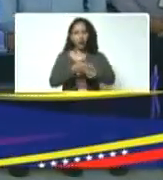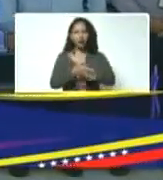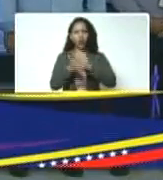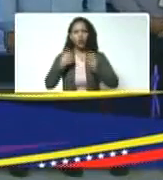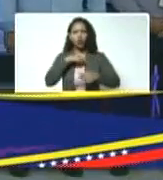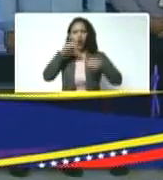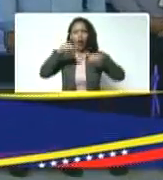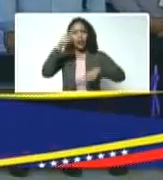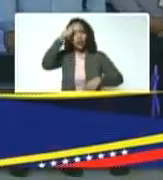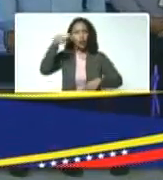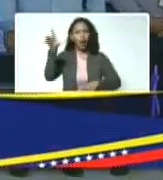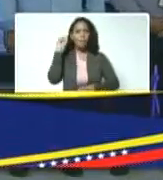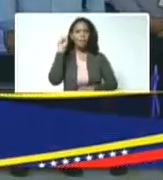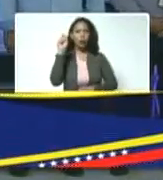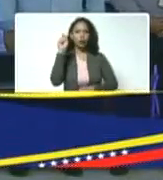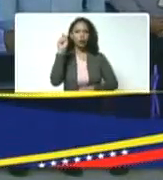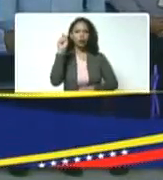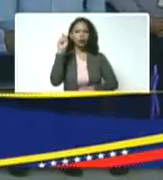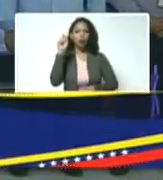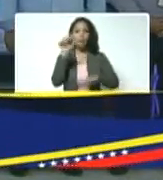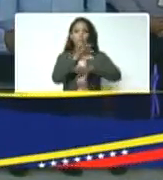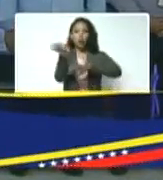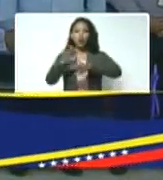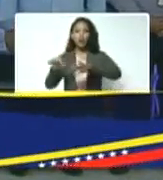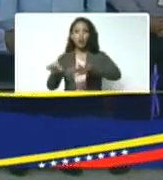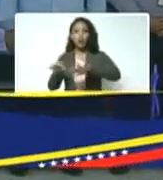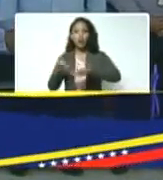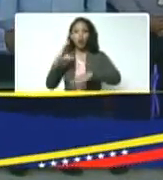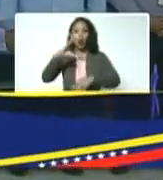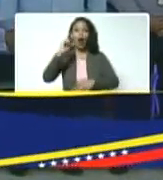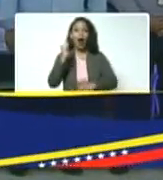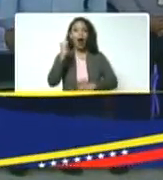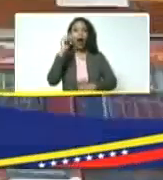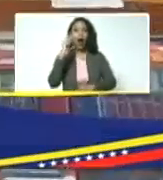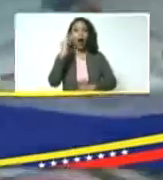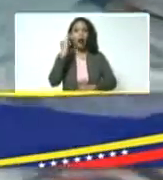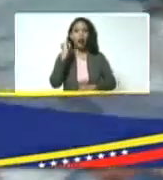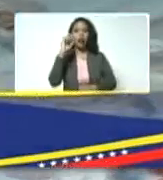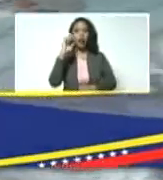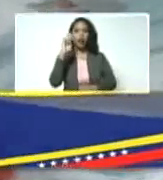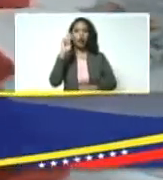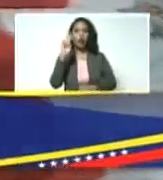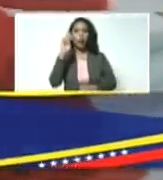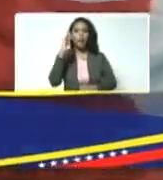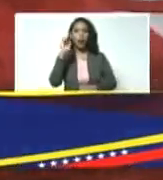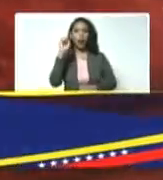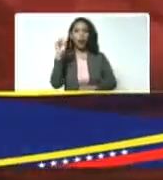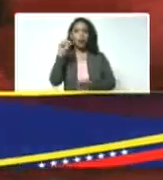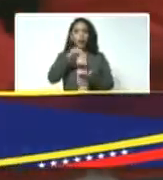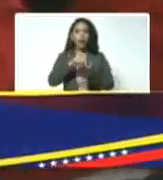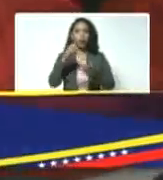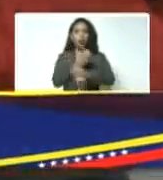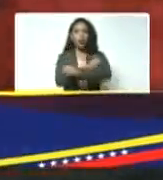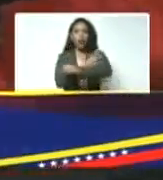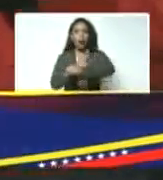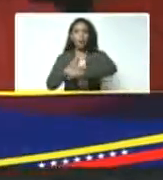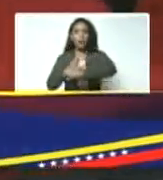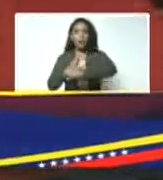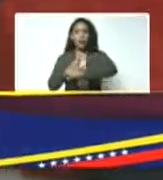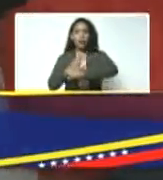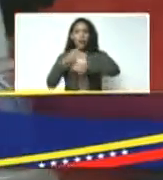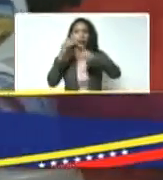en la ciudad de Punto Fijo, municipio Carirubana, desde el centro Sambil Paraguaná, el cual también le